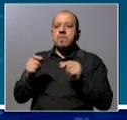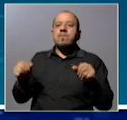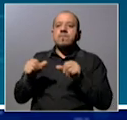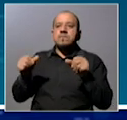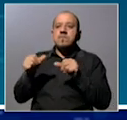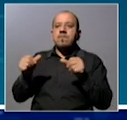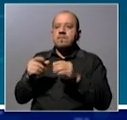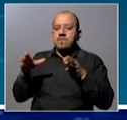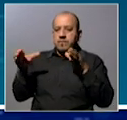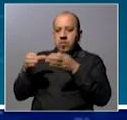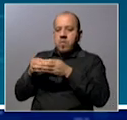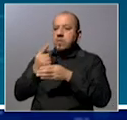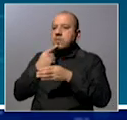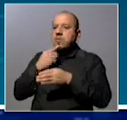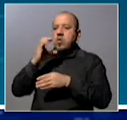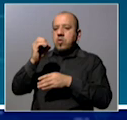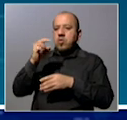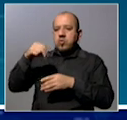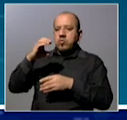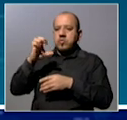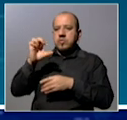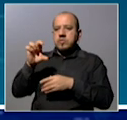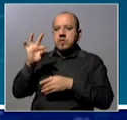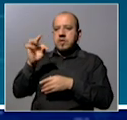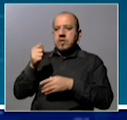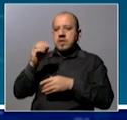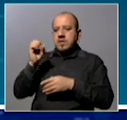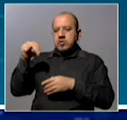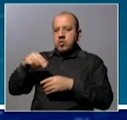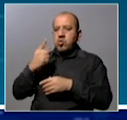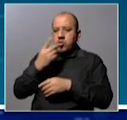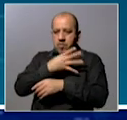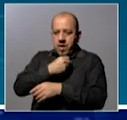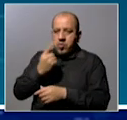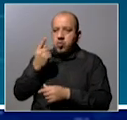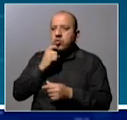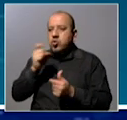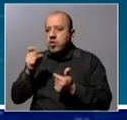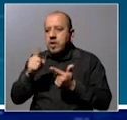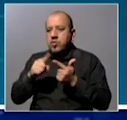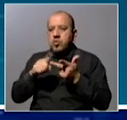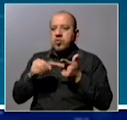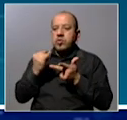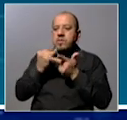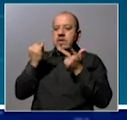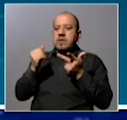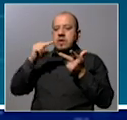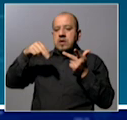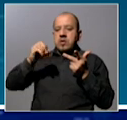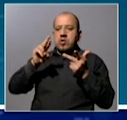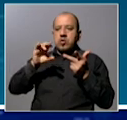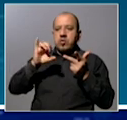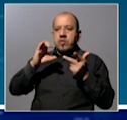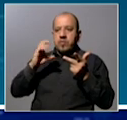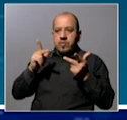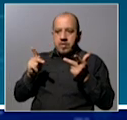el partido de la Concertación, presentaron 3 candidatos, uno blanco, uno colorado y uno independiente, que era Novik. Y su votación